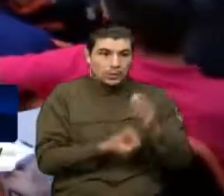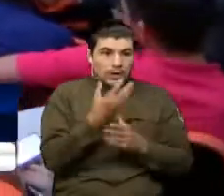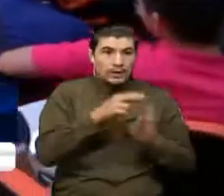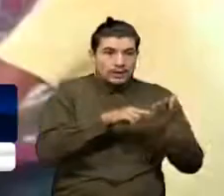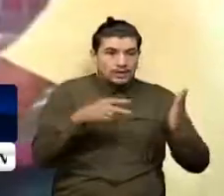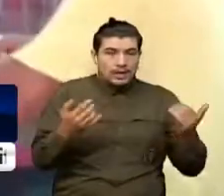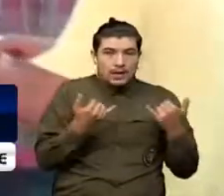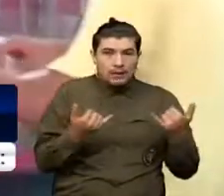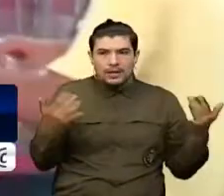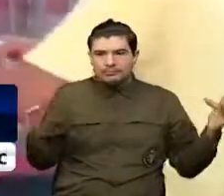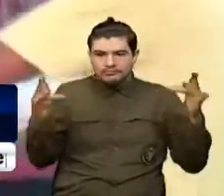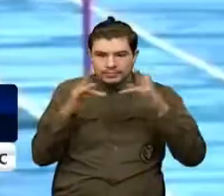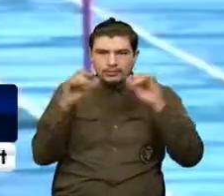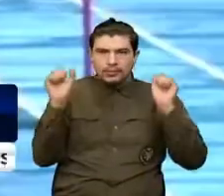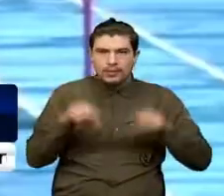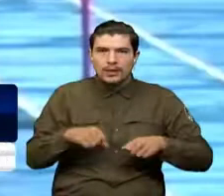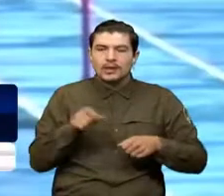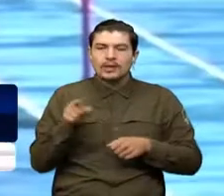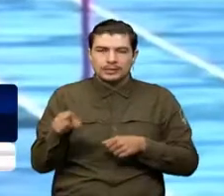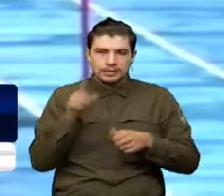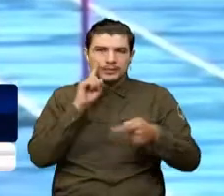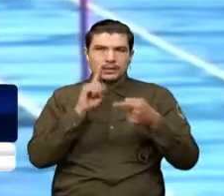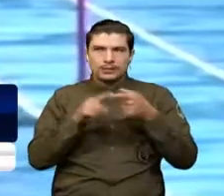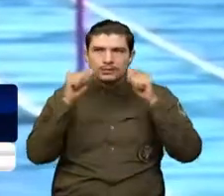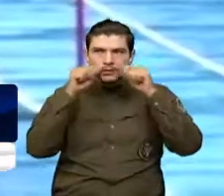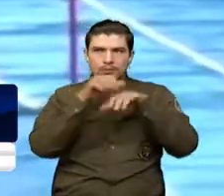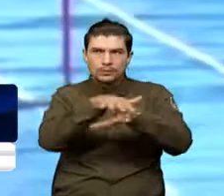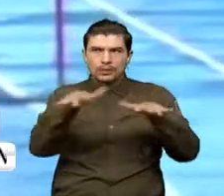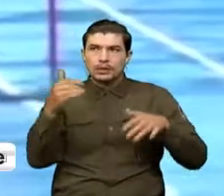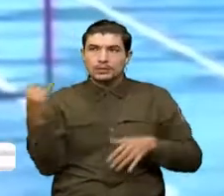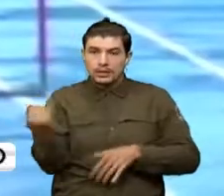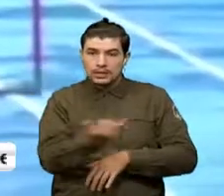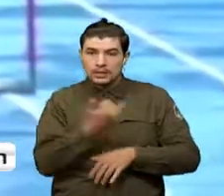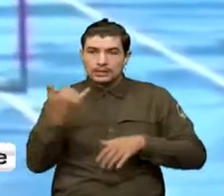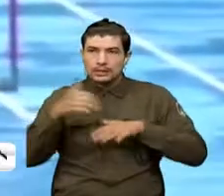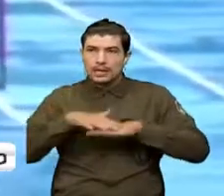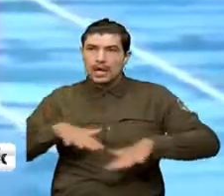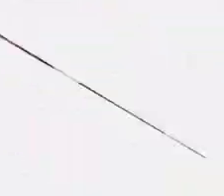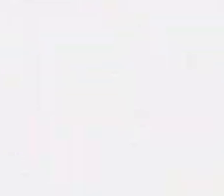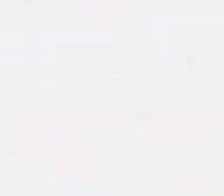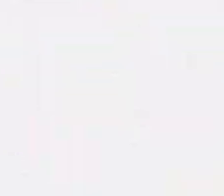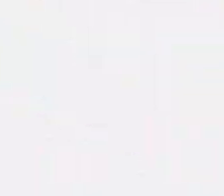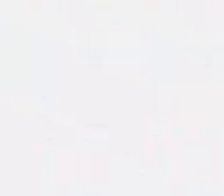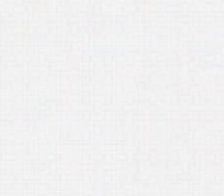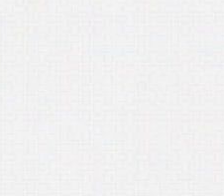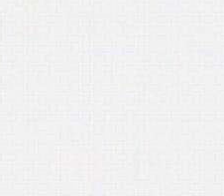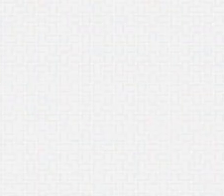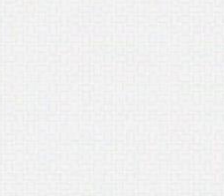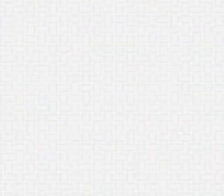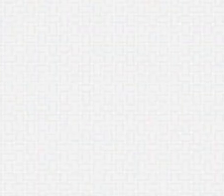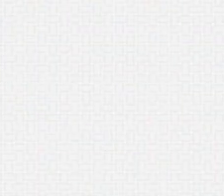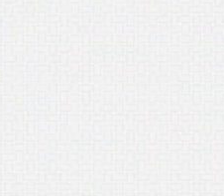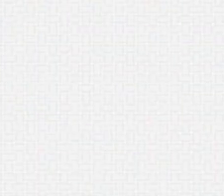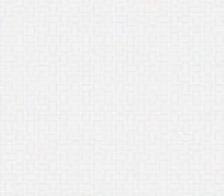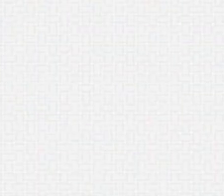dinamizado en las nuevas generaciones los ambientes académicos y la sociedad en general